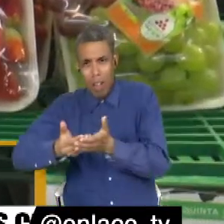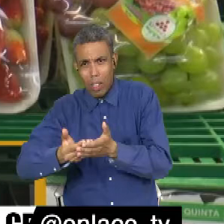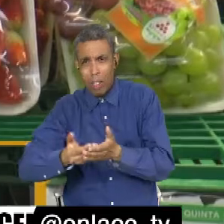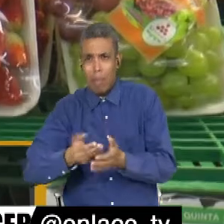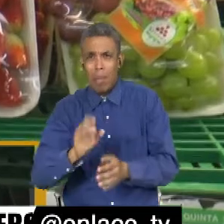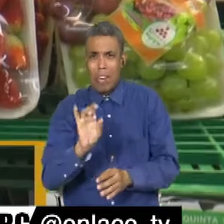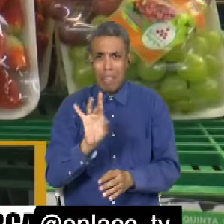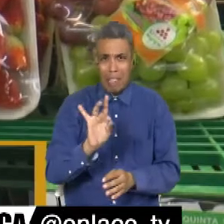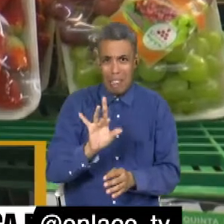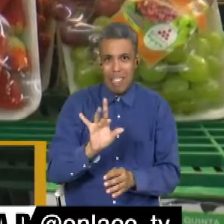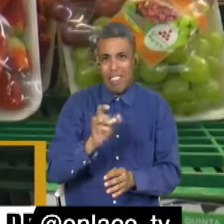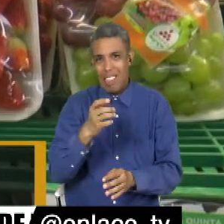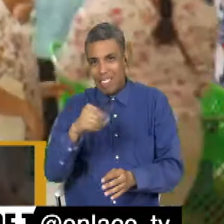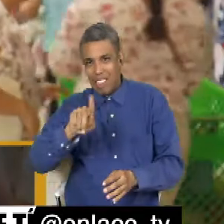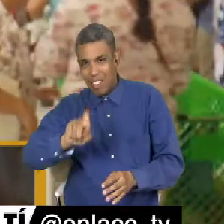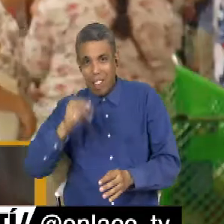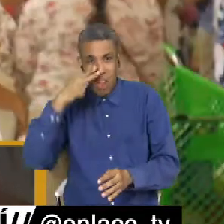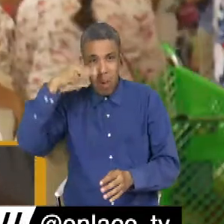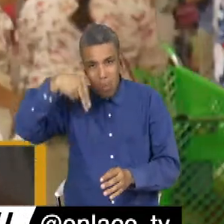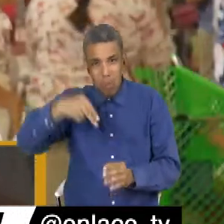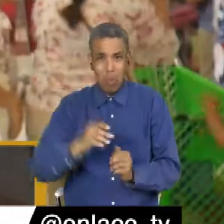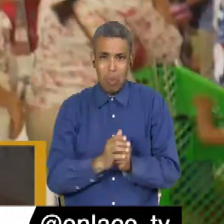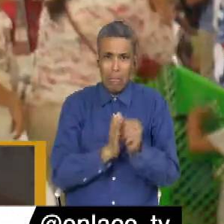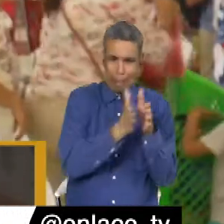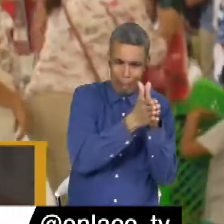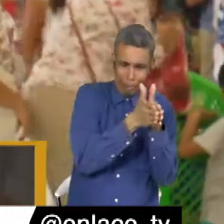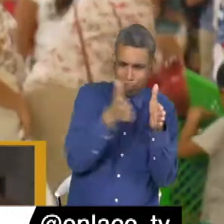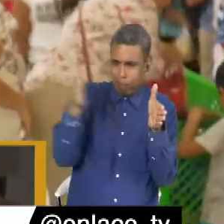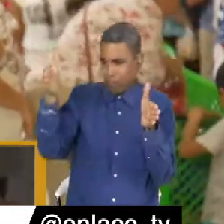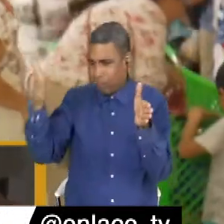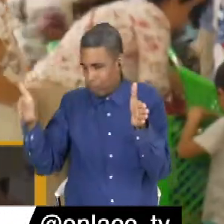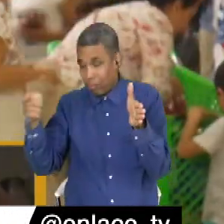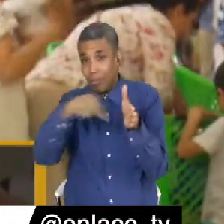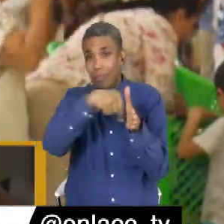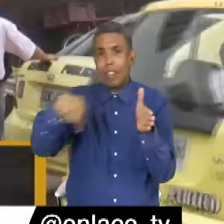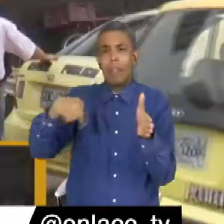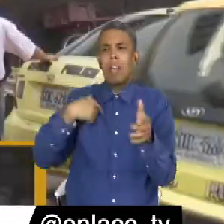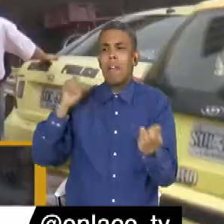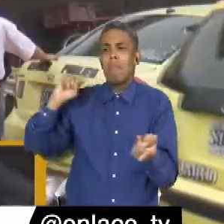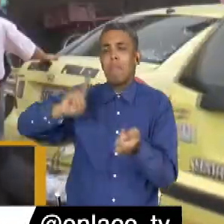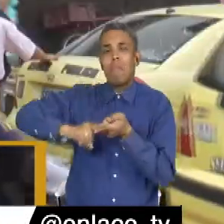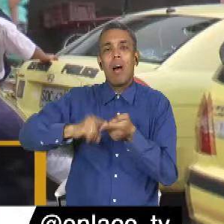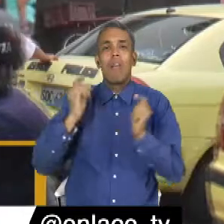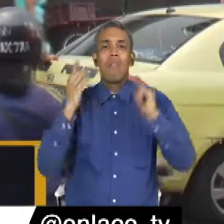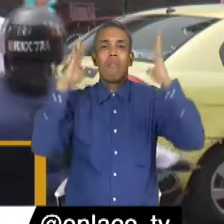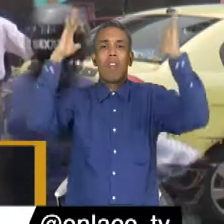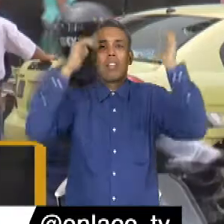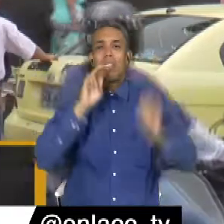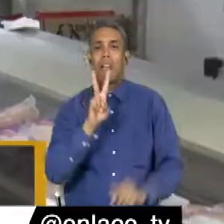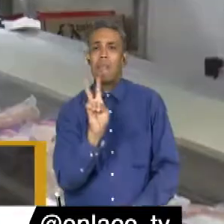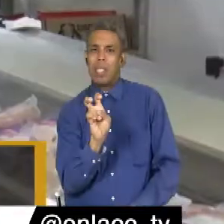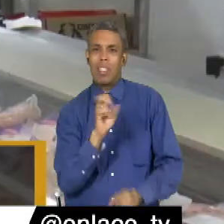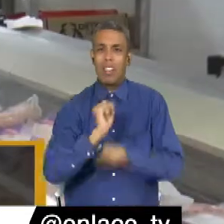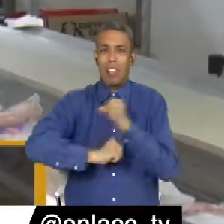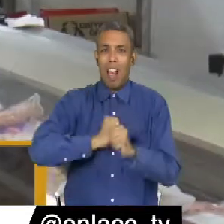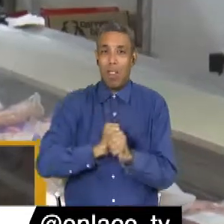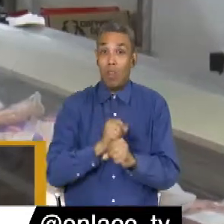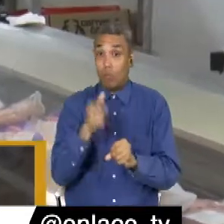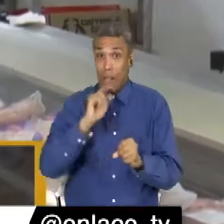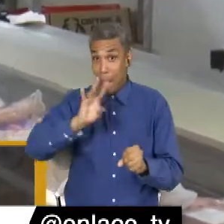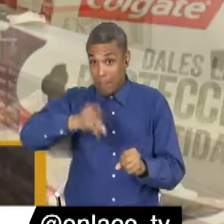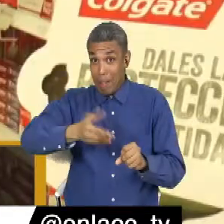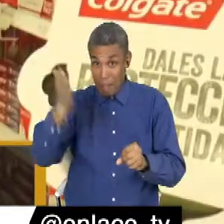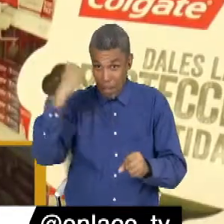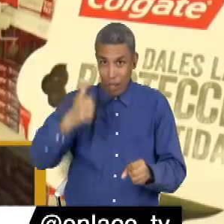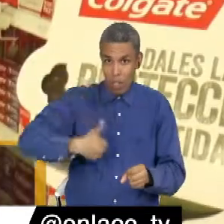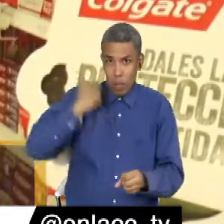y ahí empalmaremos ya con el Día del Padre. 26, 27 años ya de labores. Autoservicio La Quinta los espera en este remate de madrugón